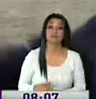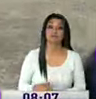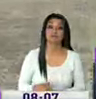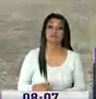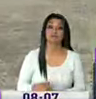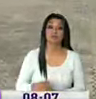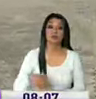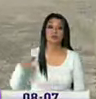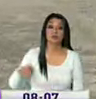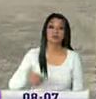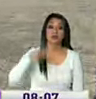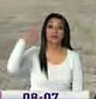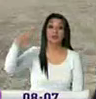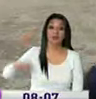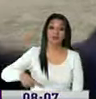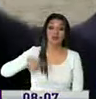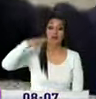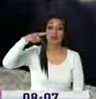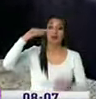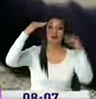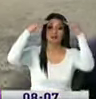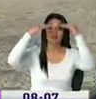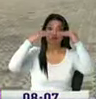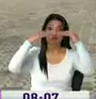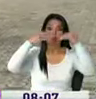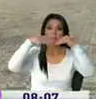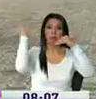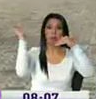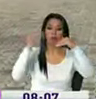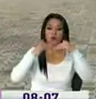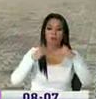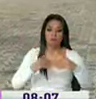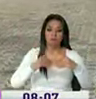La rueda se comenzó a salir los techos